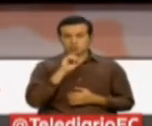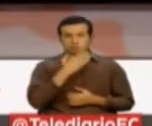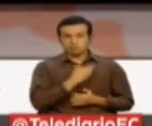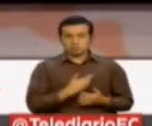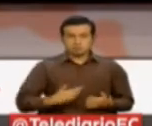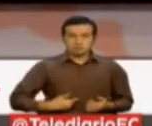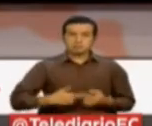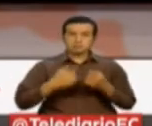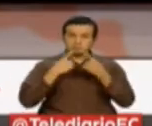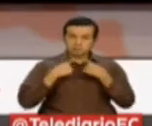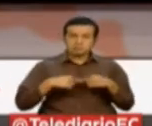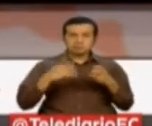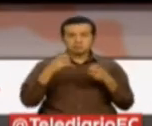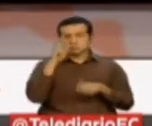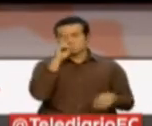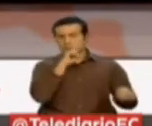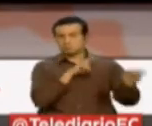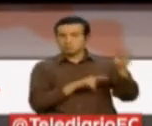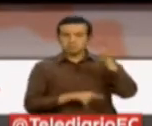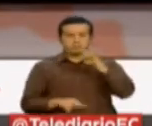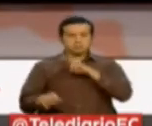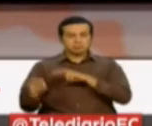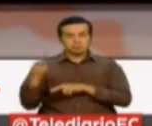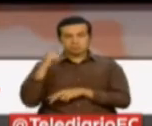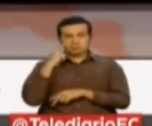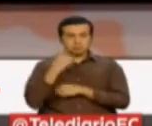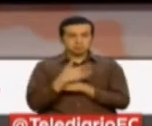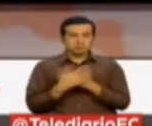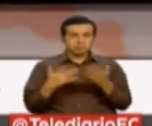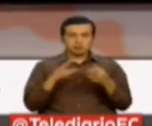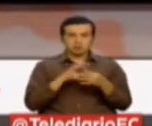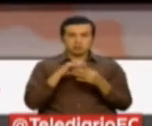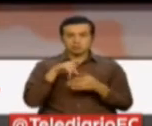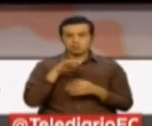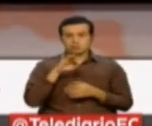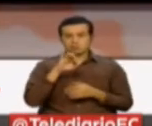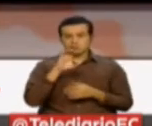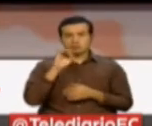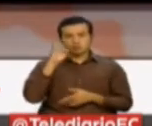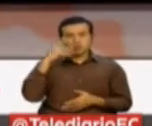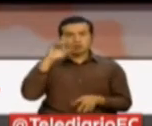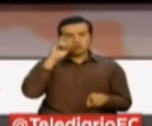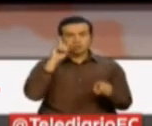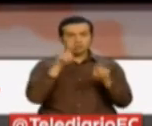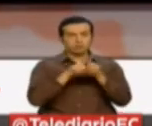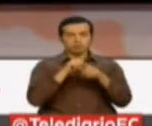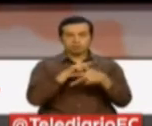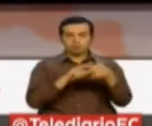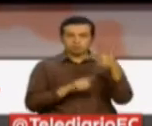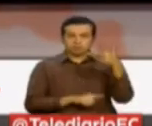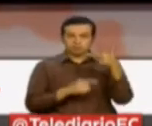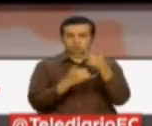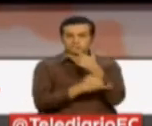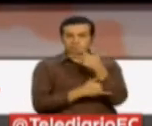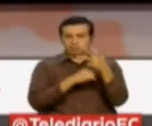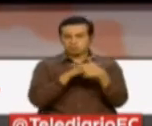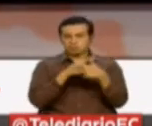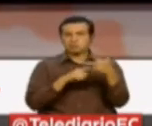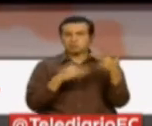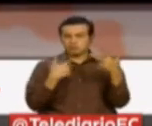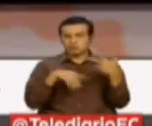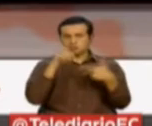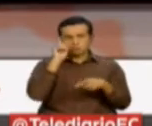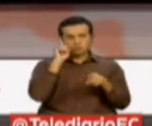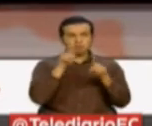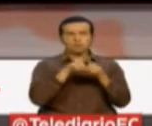la república se ha mostrado abierto a poder analizar lo que eso podría hacer con los días el pacífico tenemos ya acuerdos comerciales con tres de los cuatro países que lo conforman